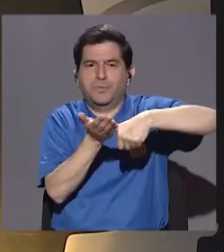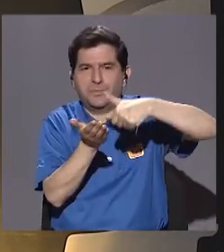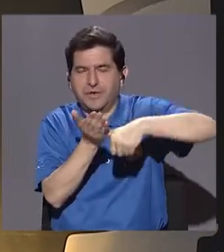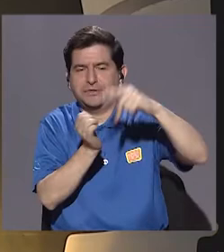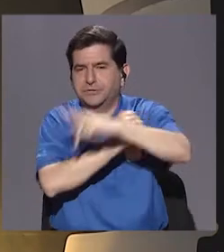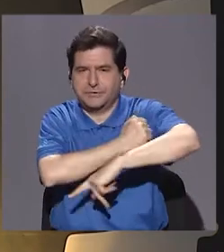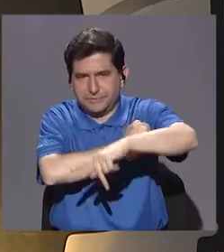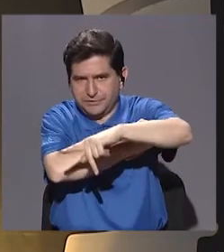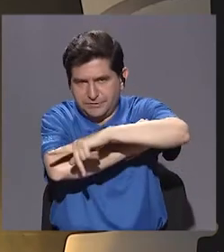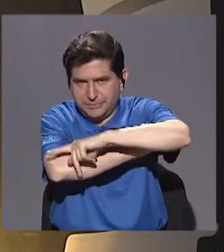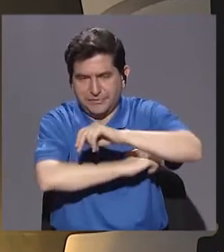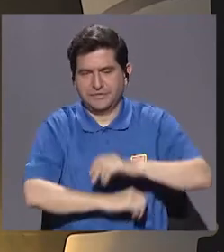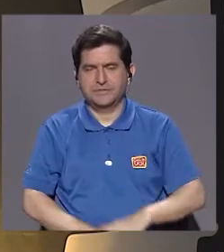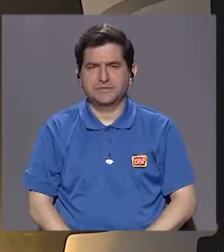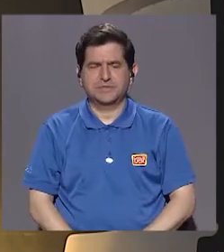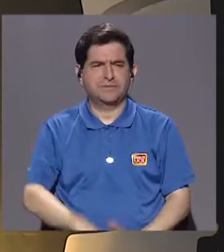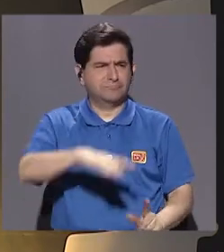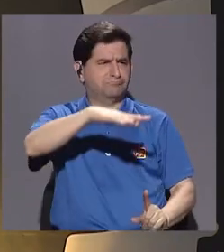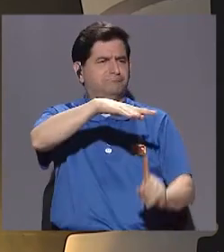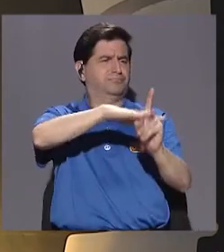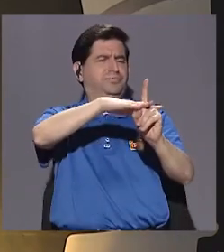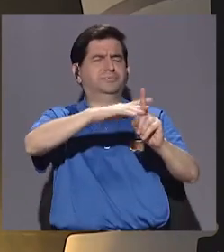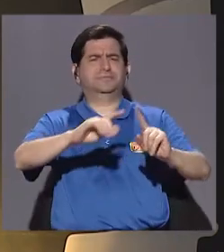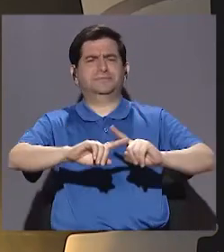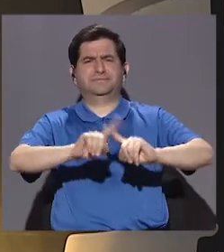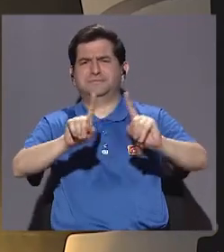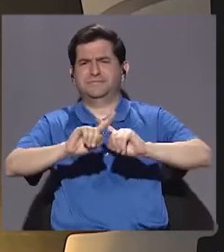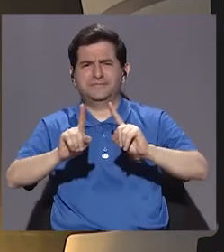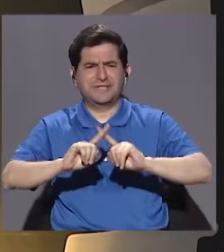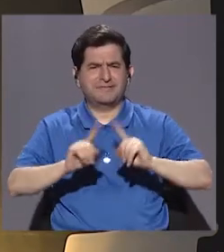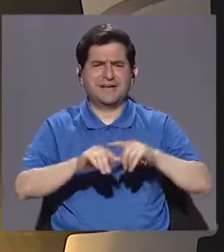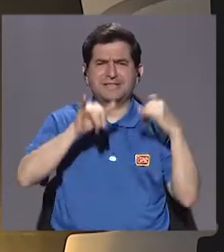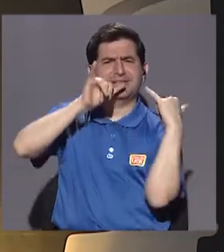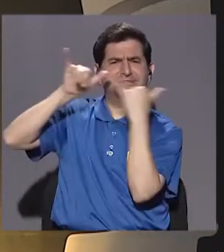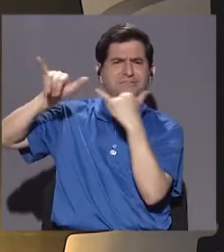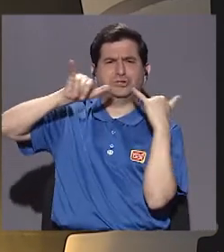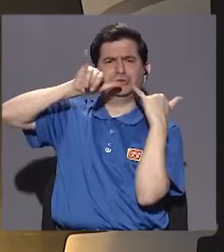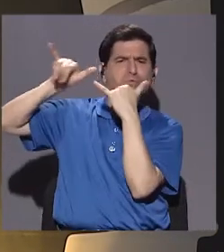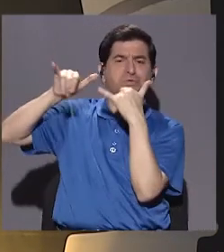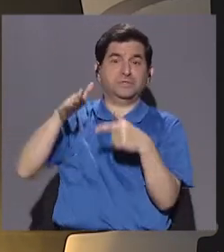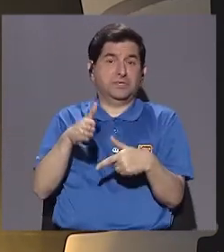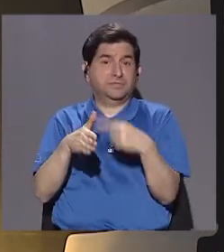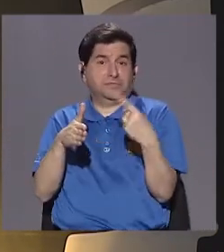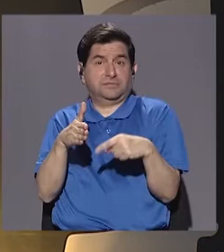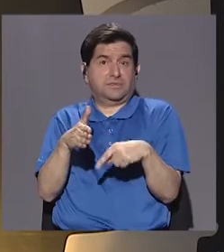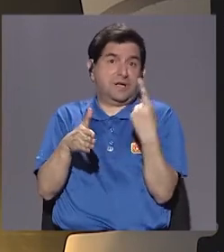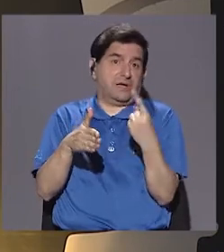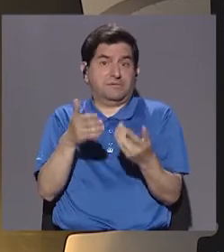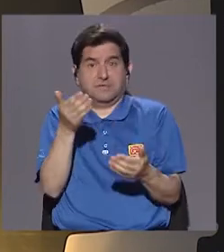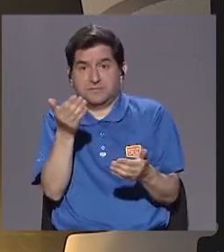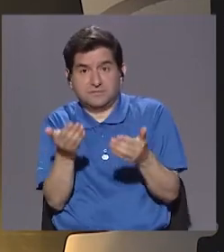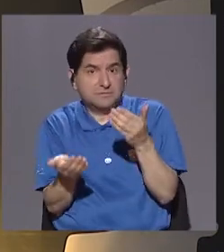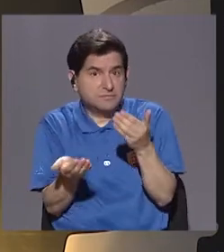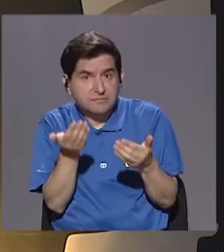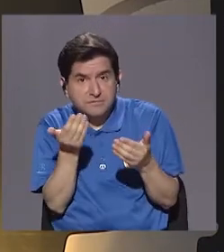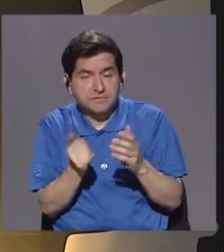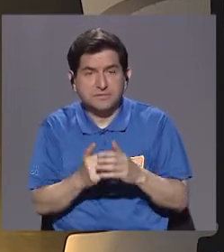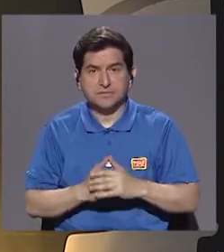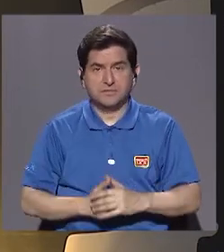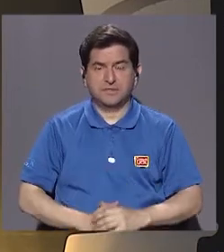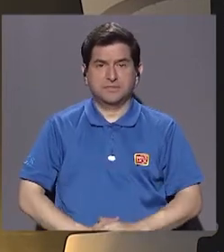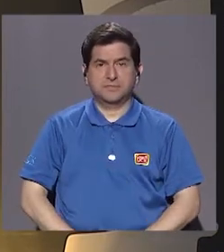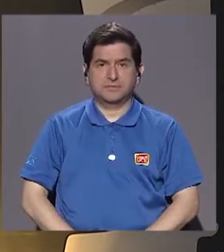nuestro país han surgido una serie de denuncias que en algunos momentos se han